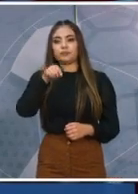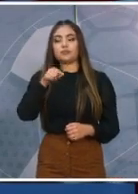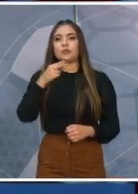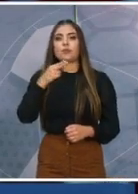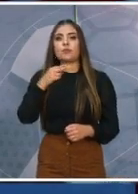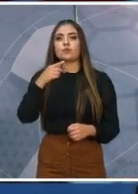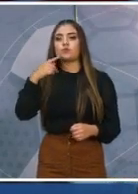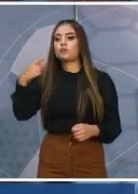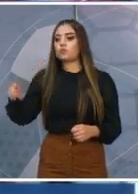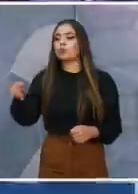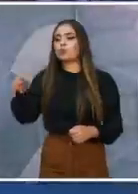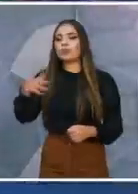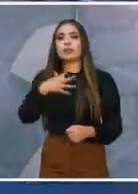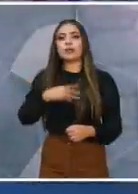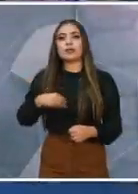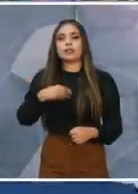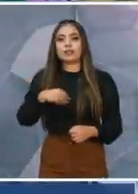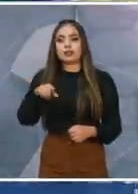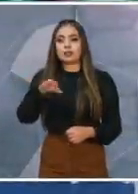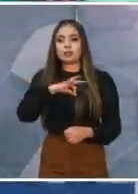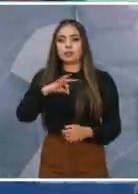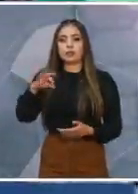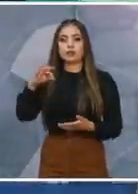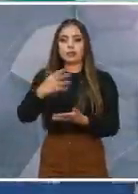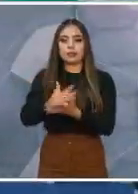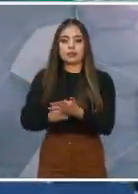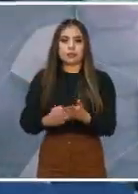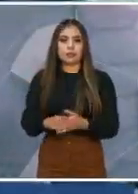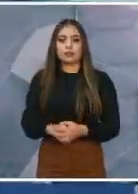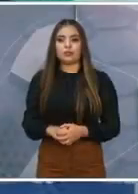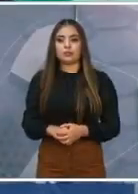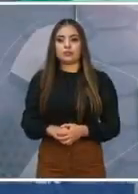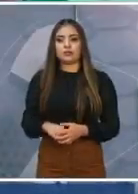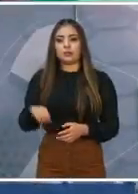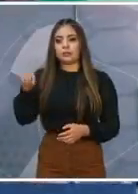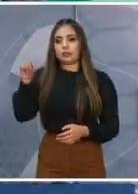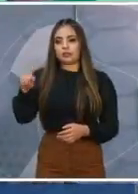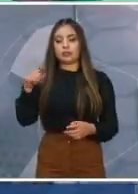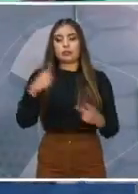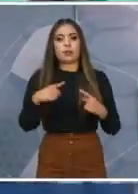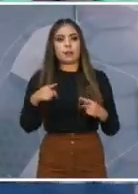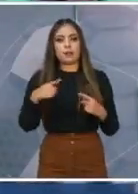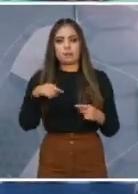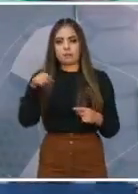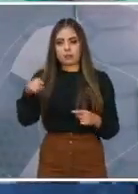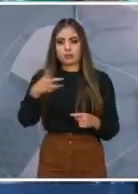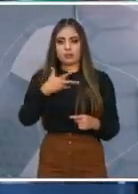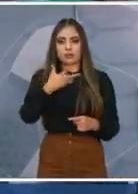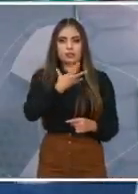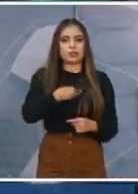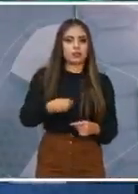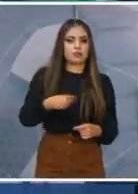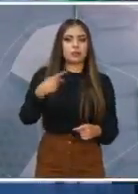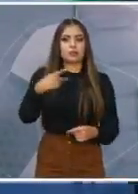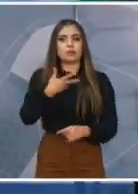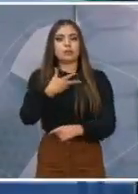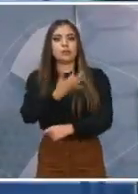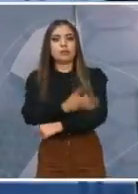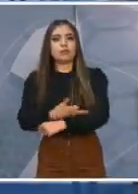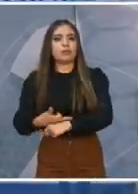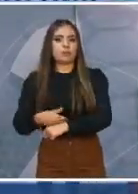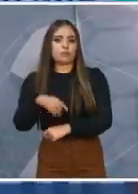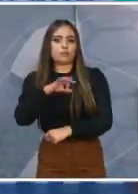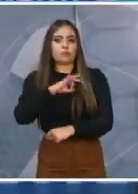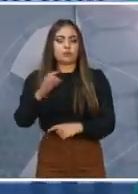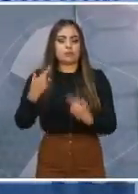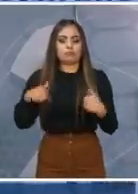de ganar el concurso, ya que a pesar de que la persona señalada cuenta con hijos y familiares que pudieron haber competido por ella debido a